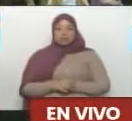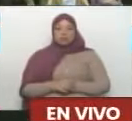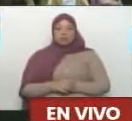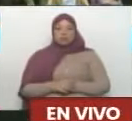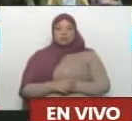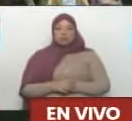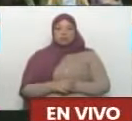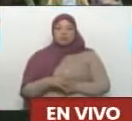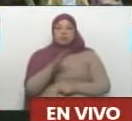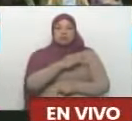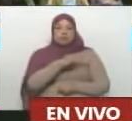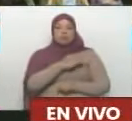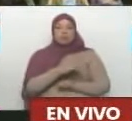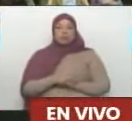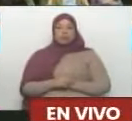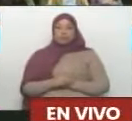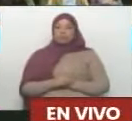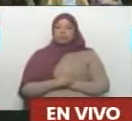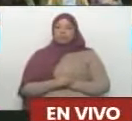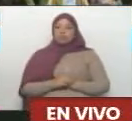Propia, propia, propia.